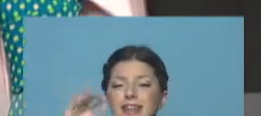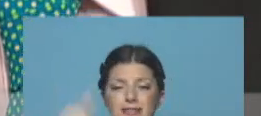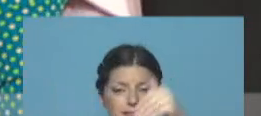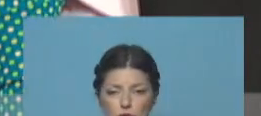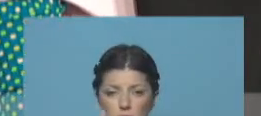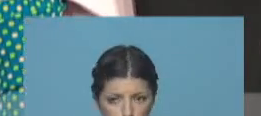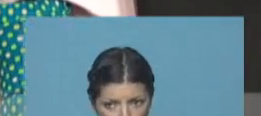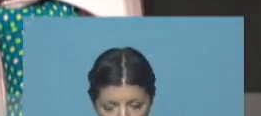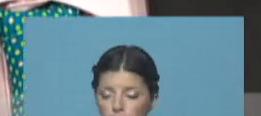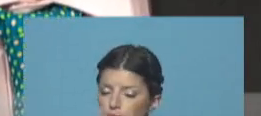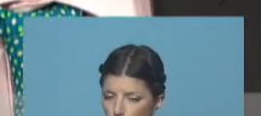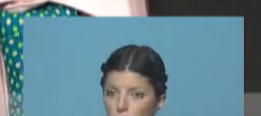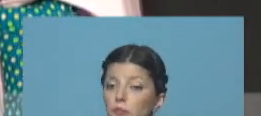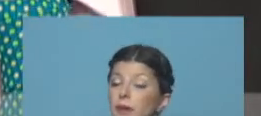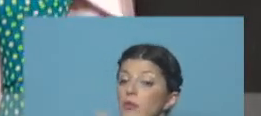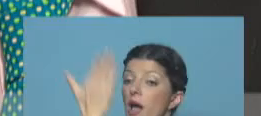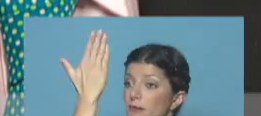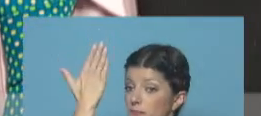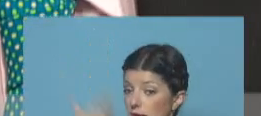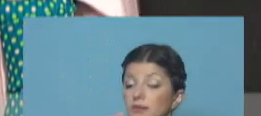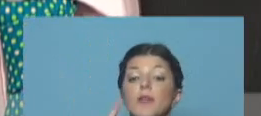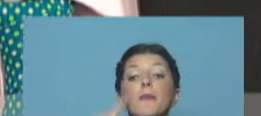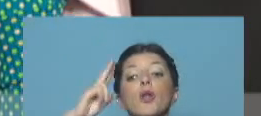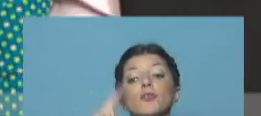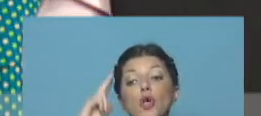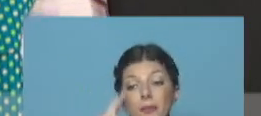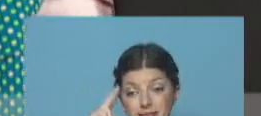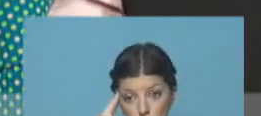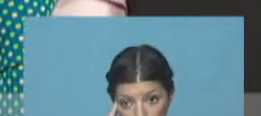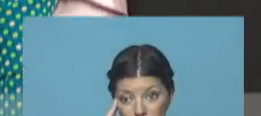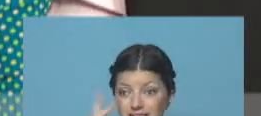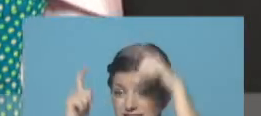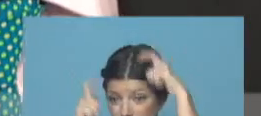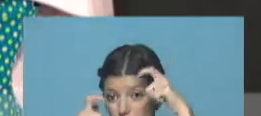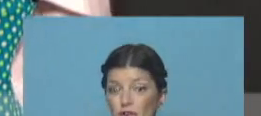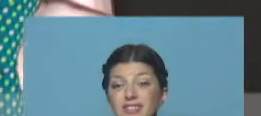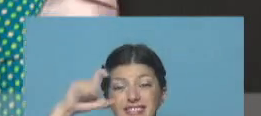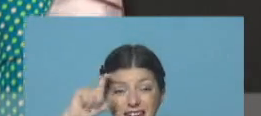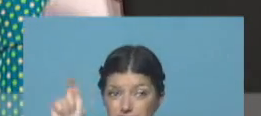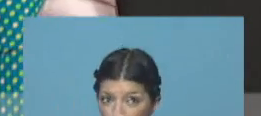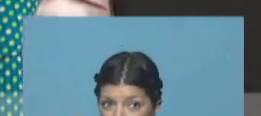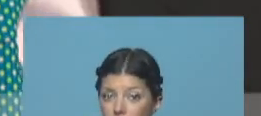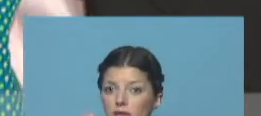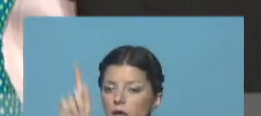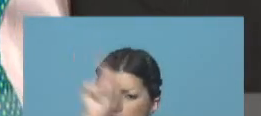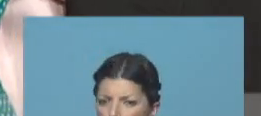La constituyente a Chávez, por ejemplo, en el año 1999 le llevó 10 meses de redacción, es decir,